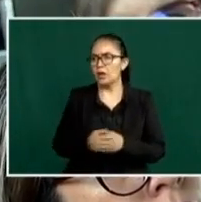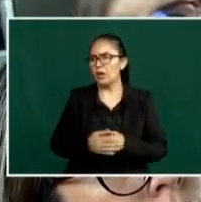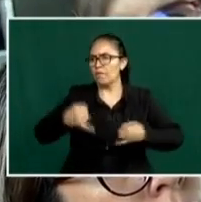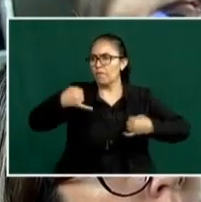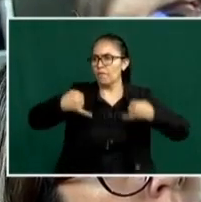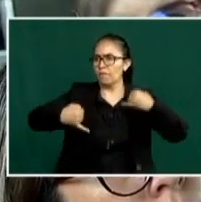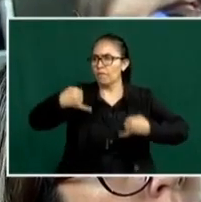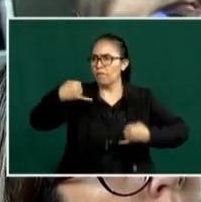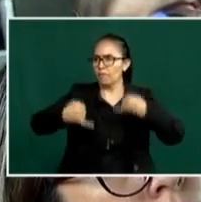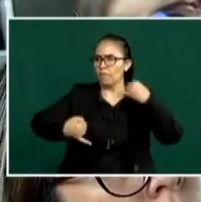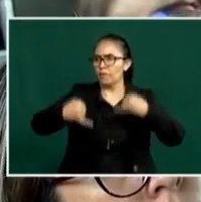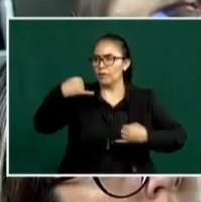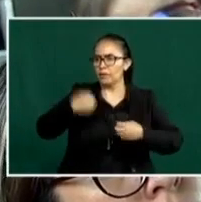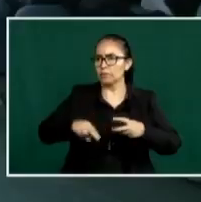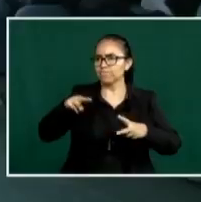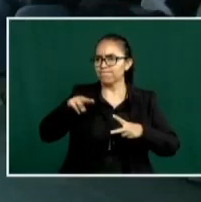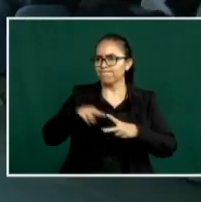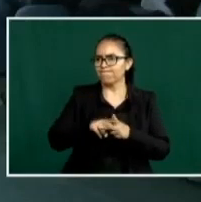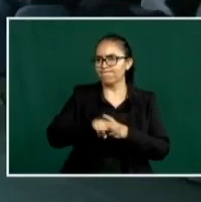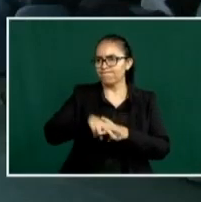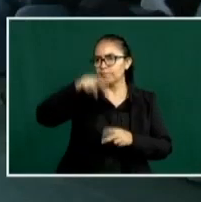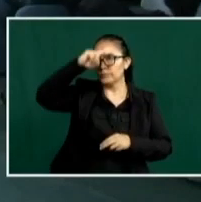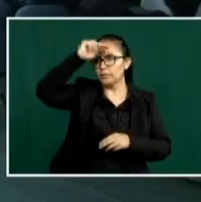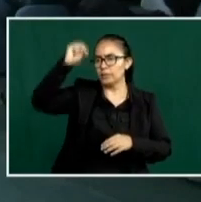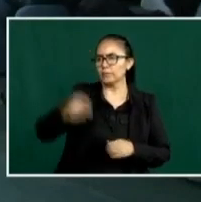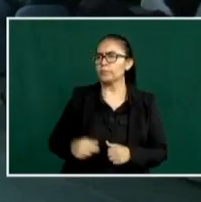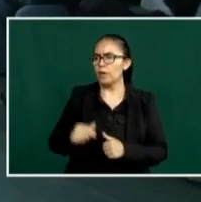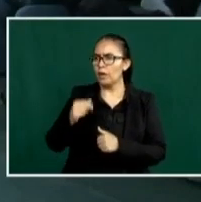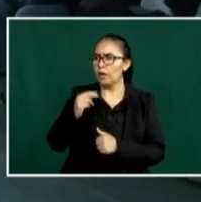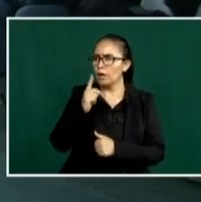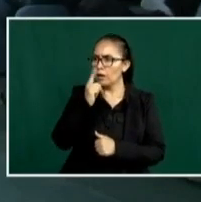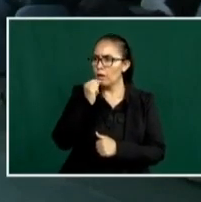Fiscalía General de Nayarit. Son